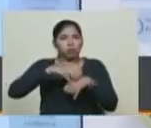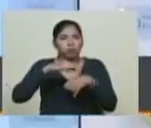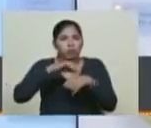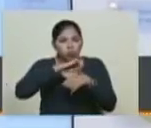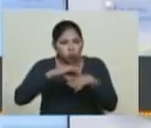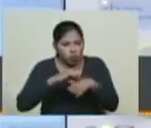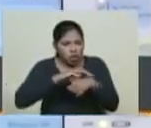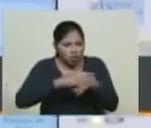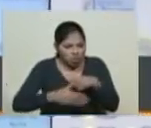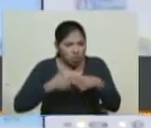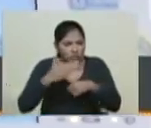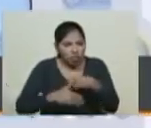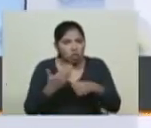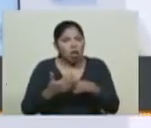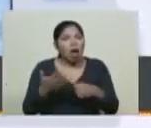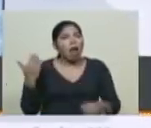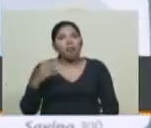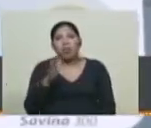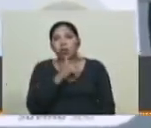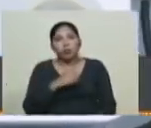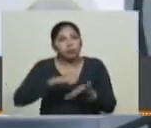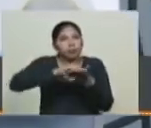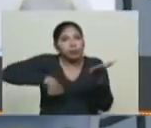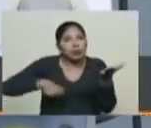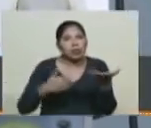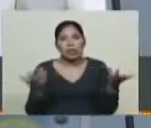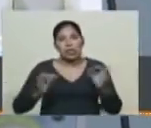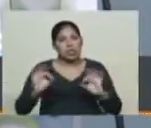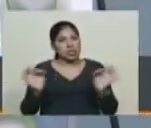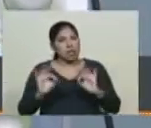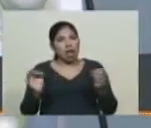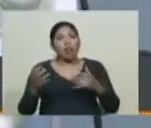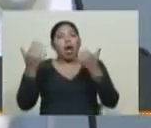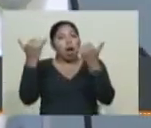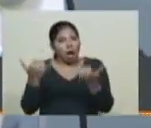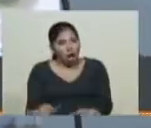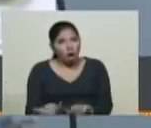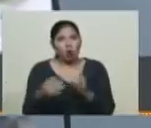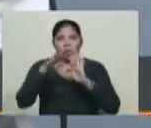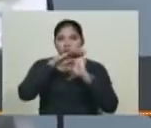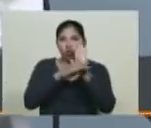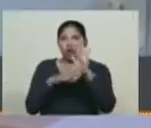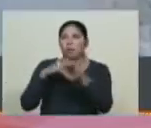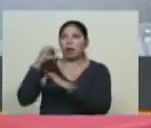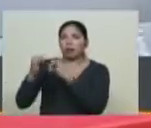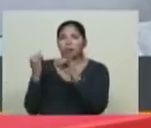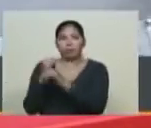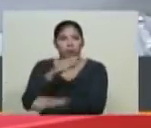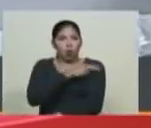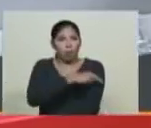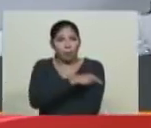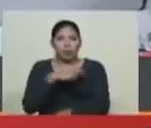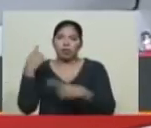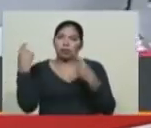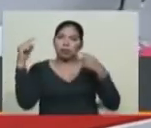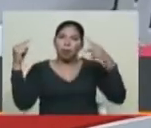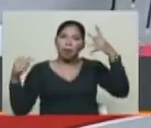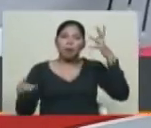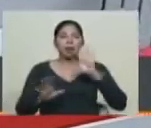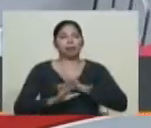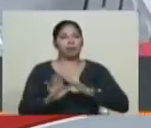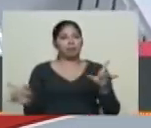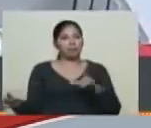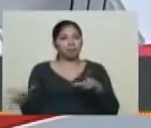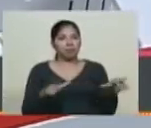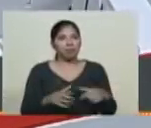en una sola área, ahora está como las normas hospitalarias lo exigen. Bueno, ya llevamos dos áreas que son innovadoras,